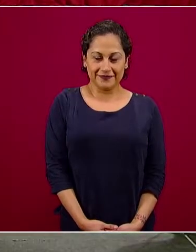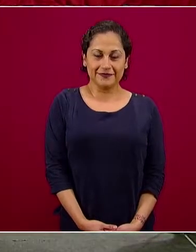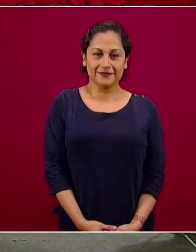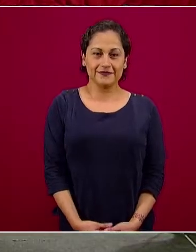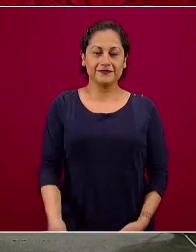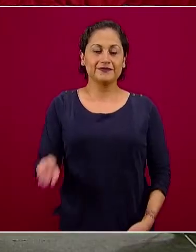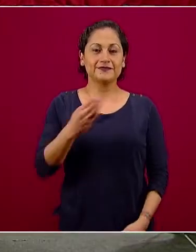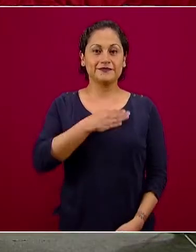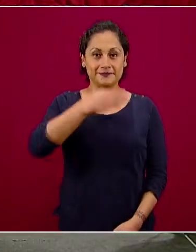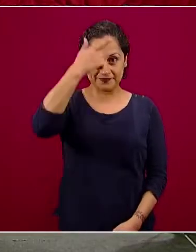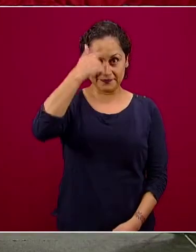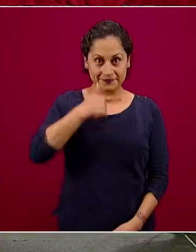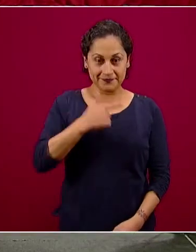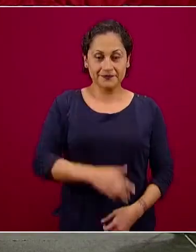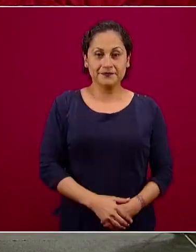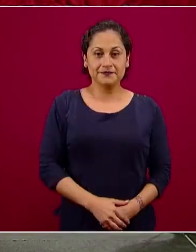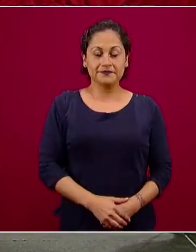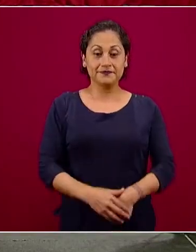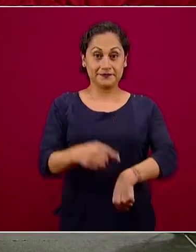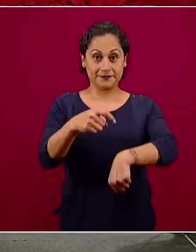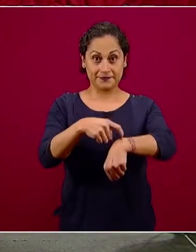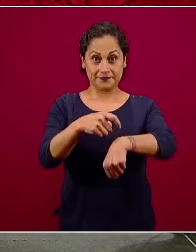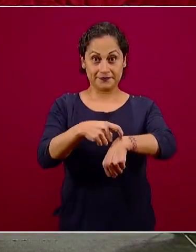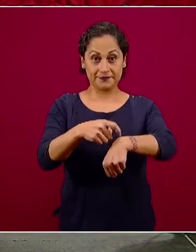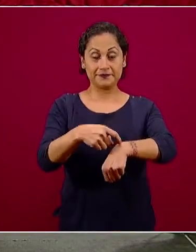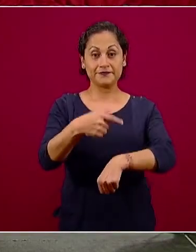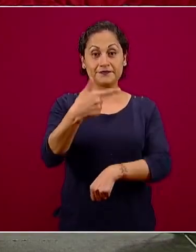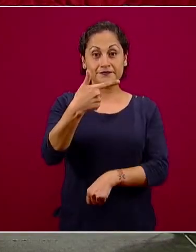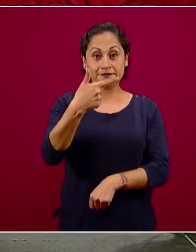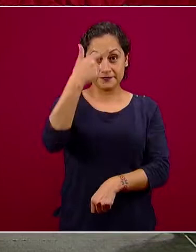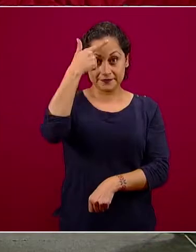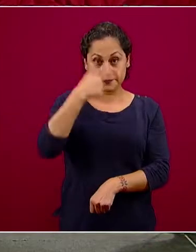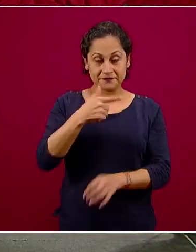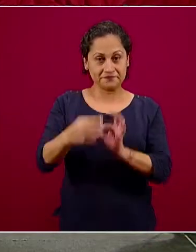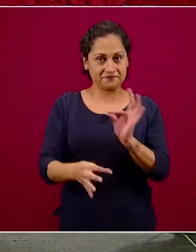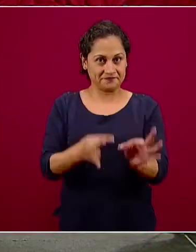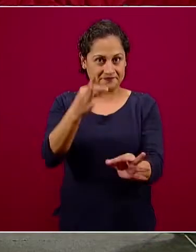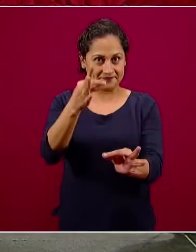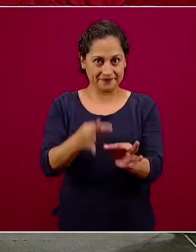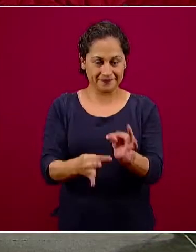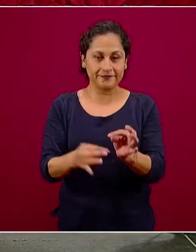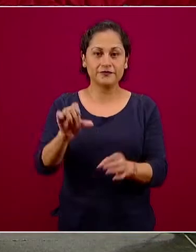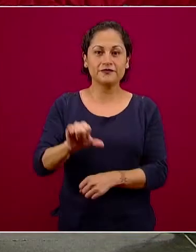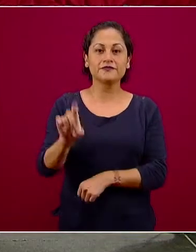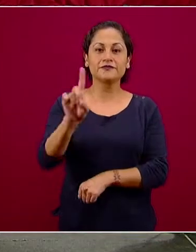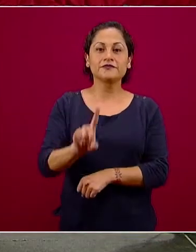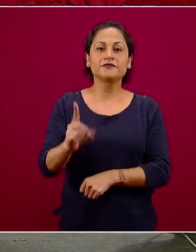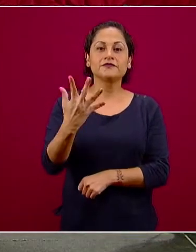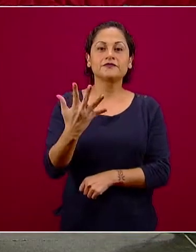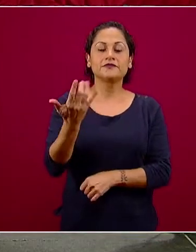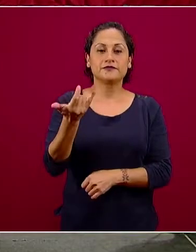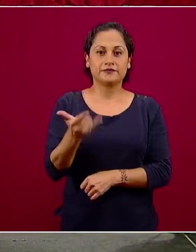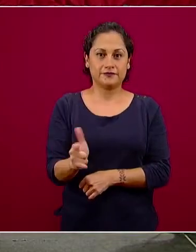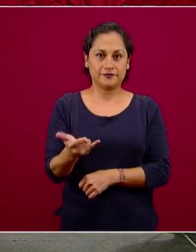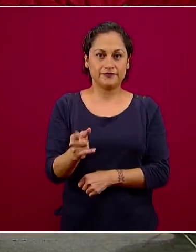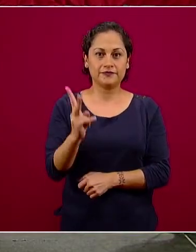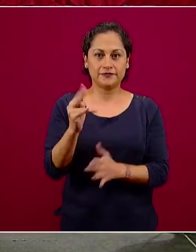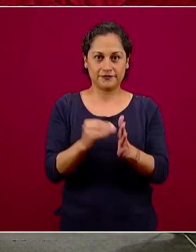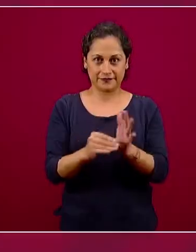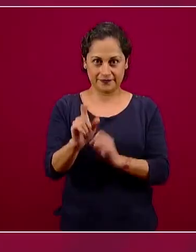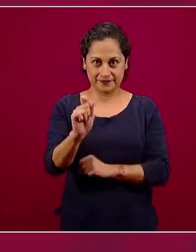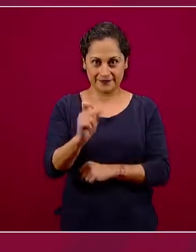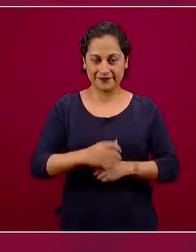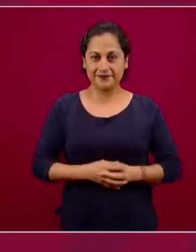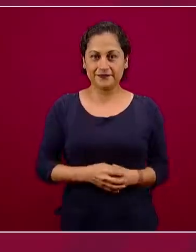Muy buenas noches. Son las 19 horas en punto del domingo 5 de julio de 2020. Estamos